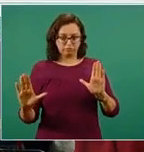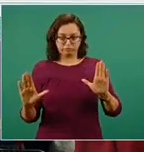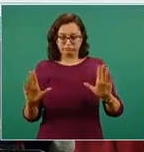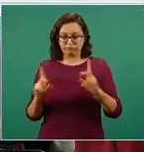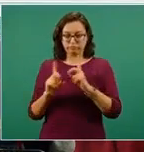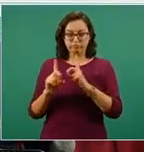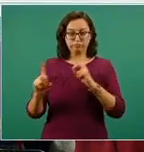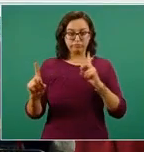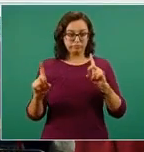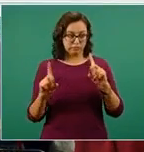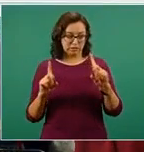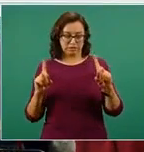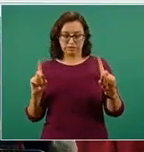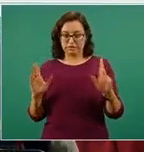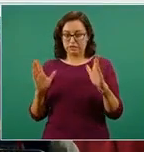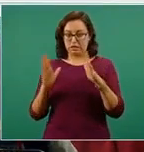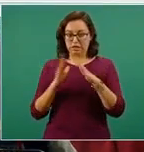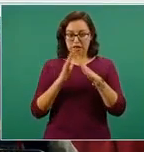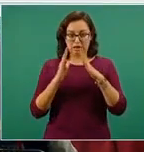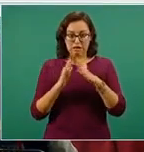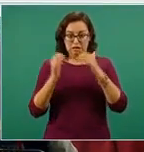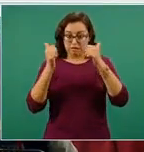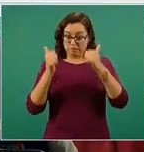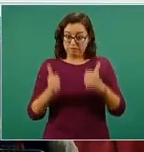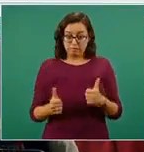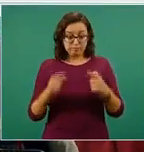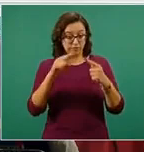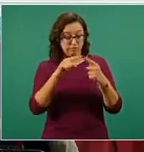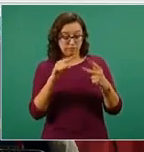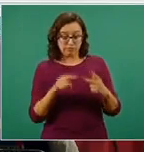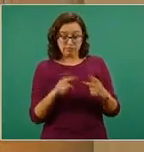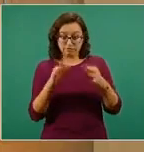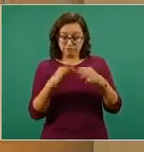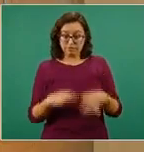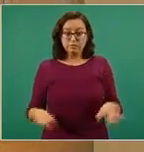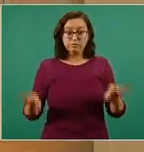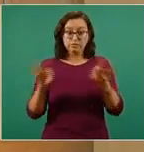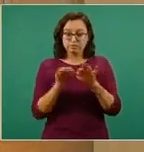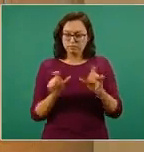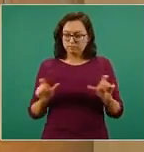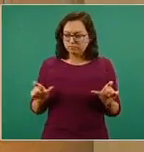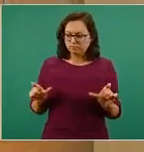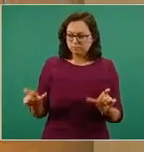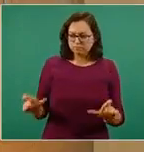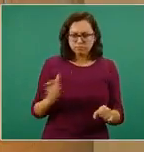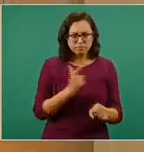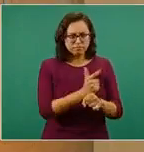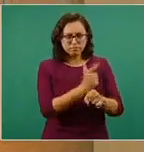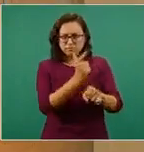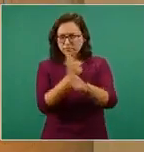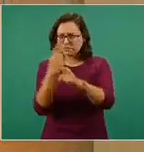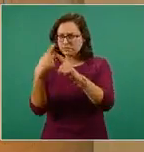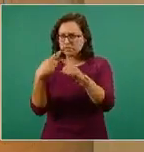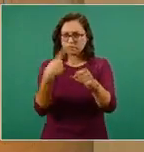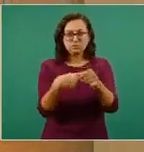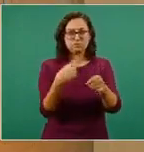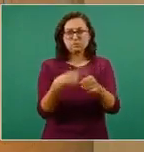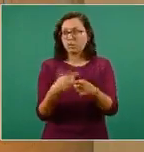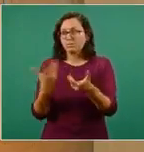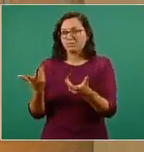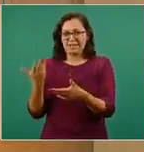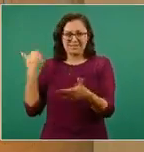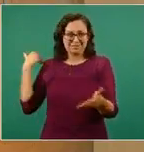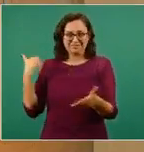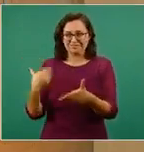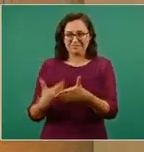quédate en casa. Esos 12 elementos y los filtros sanitarios nos sirvieron de protección específica mientras llegó la vacuna.